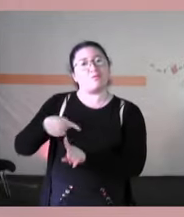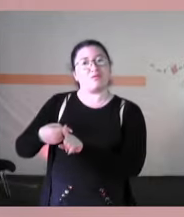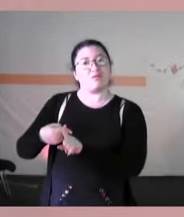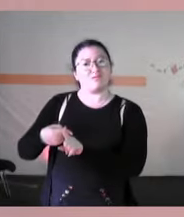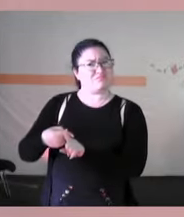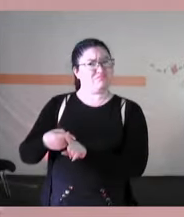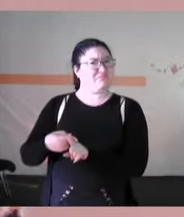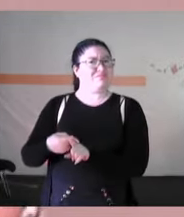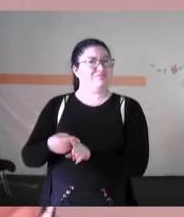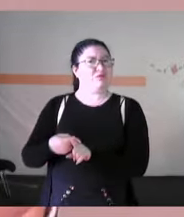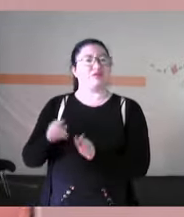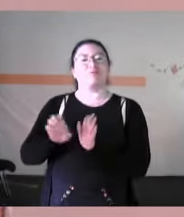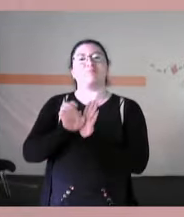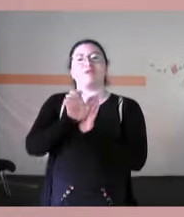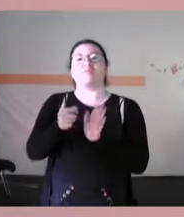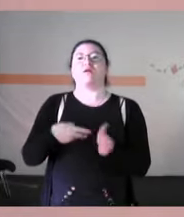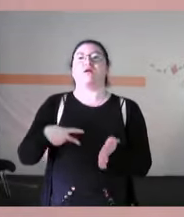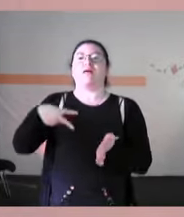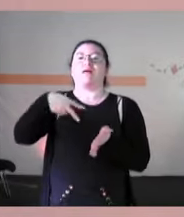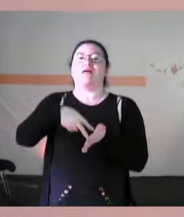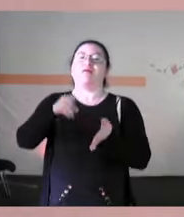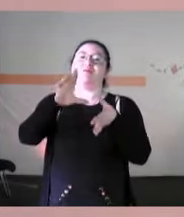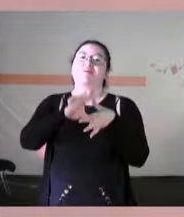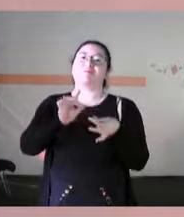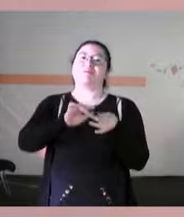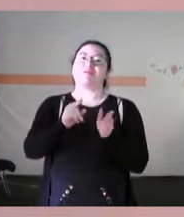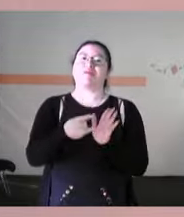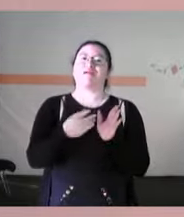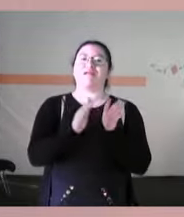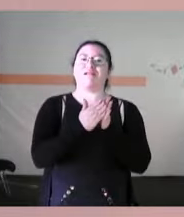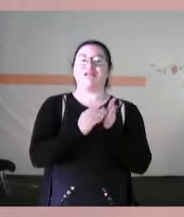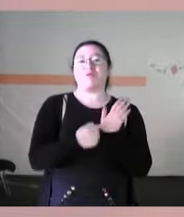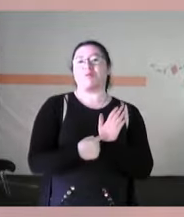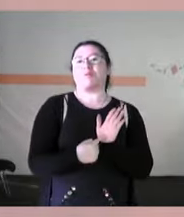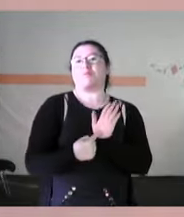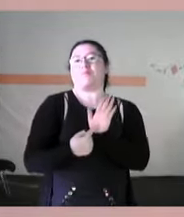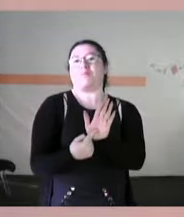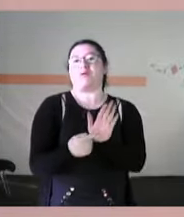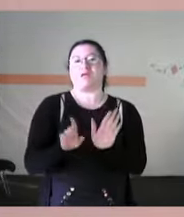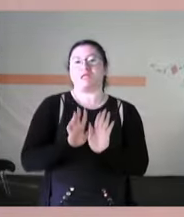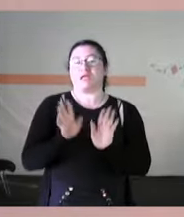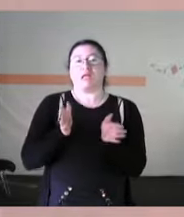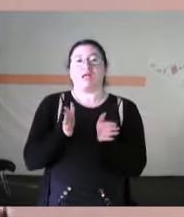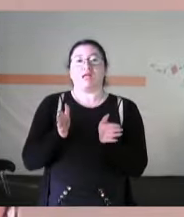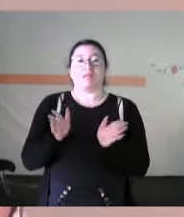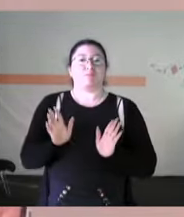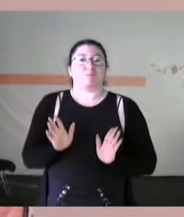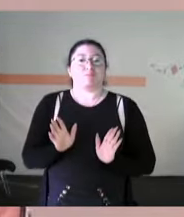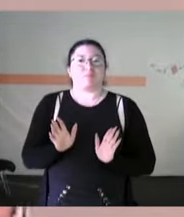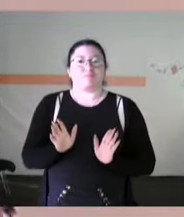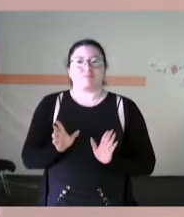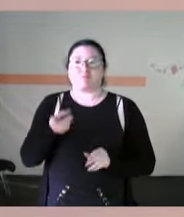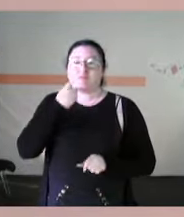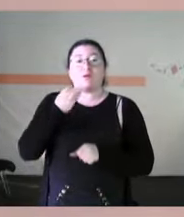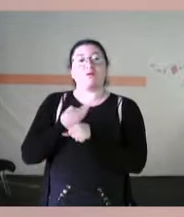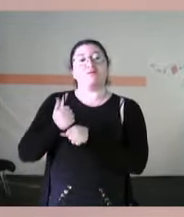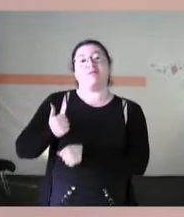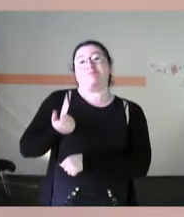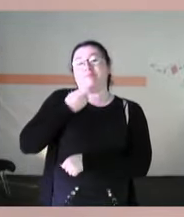Así, mientras presentaba su libro, en plan gringo viejo, y aprovecho para decirte, hermano, no violes.